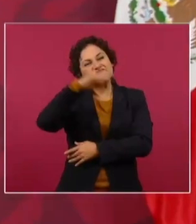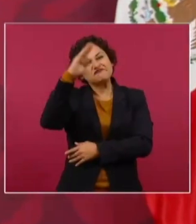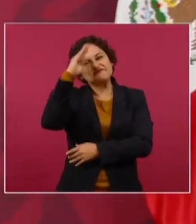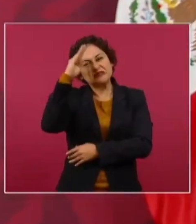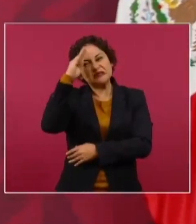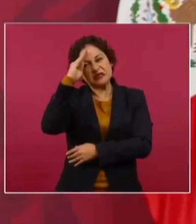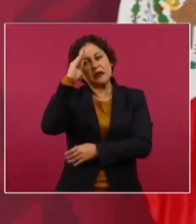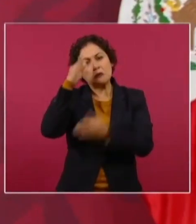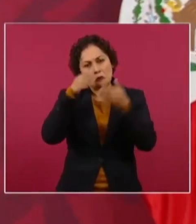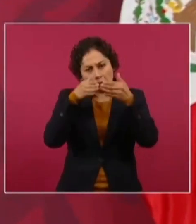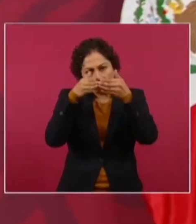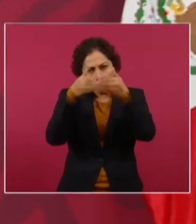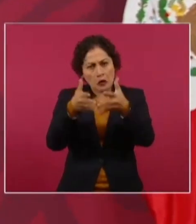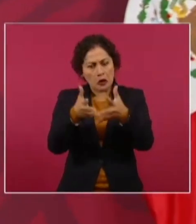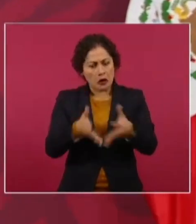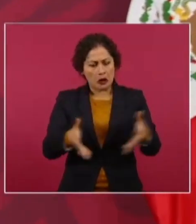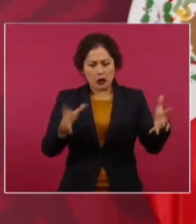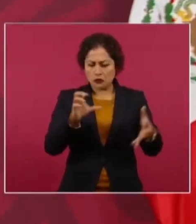que